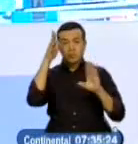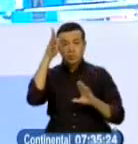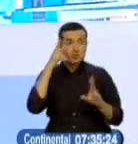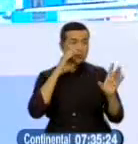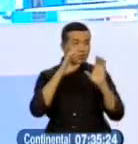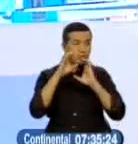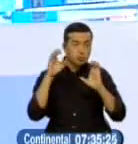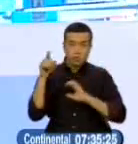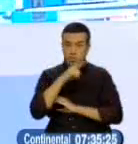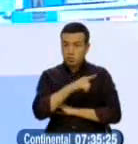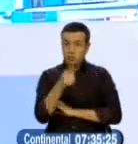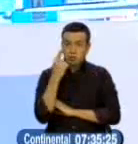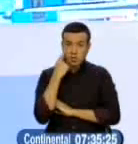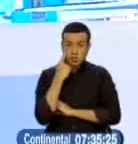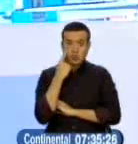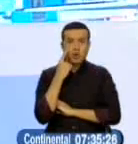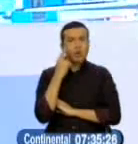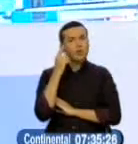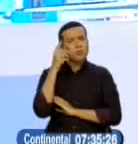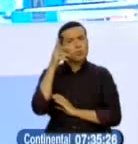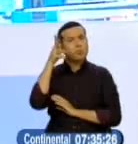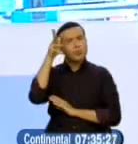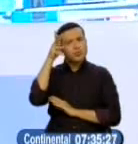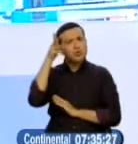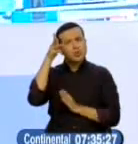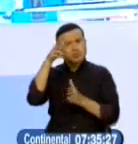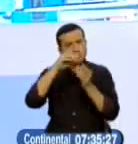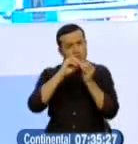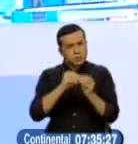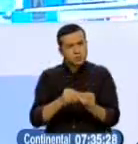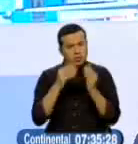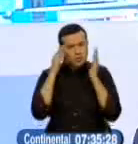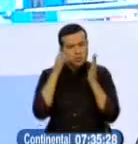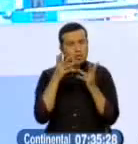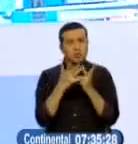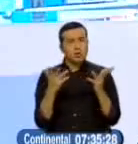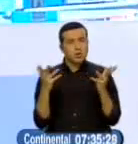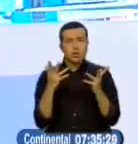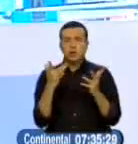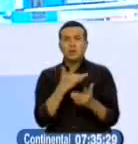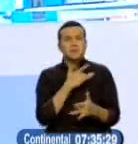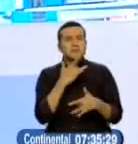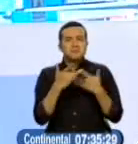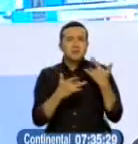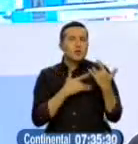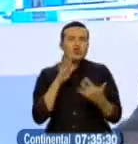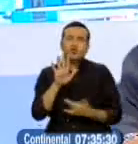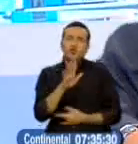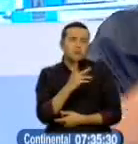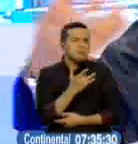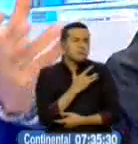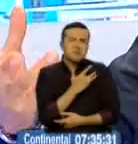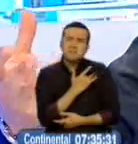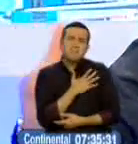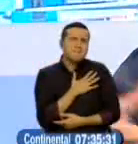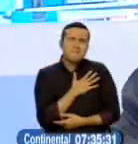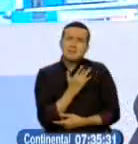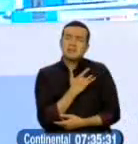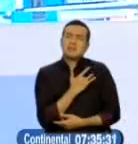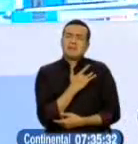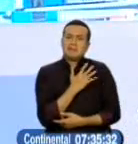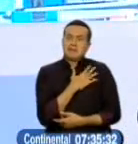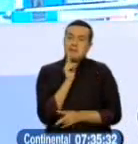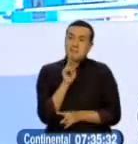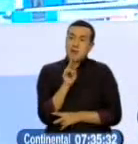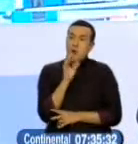maestros dedicados a este tipo de formación, con una mística y vocación, entonces te da mucho